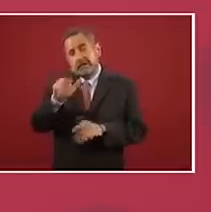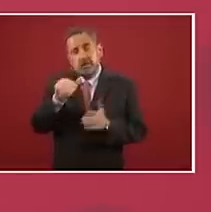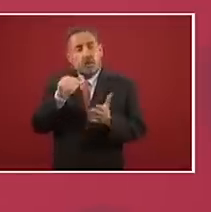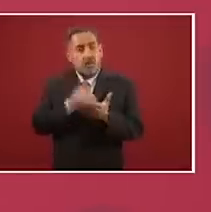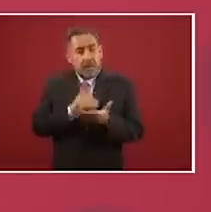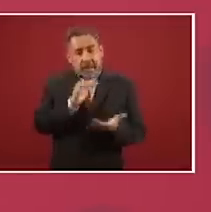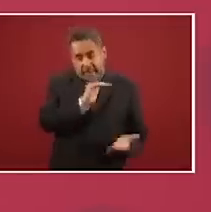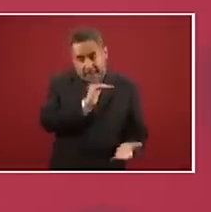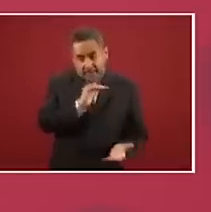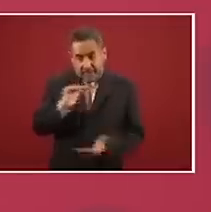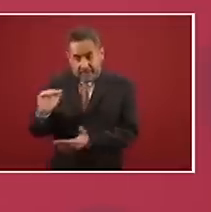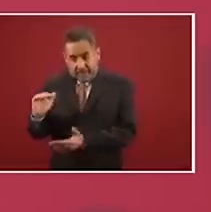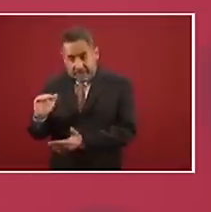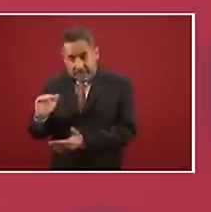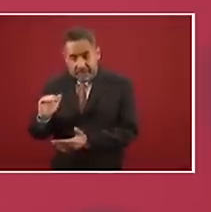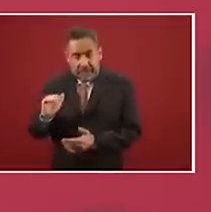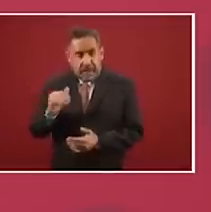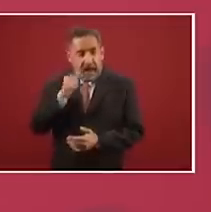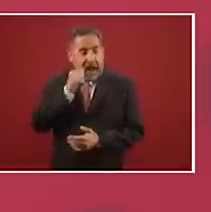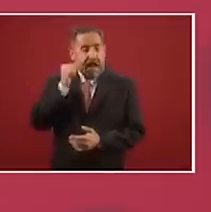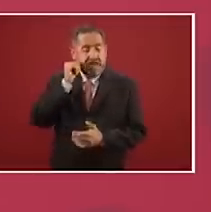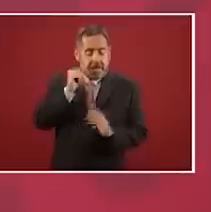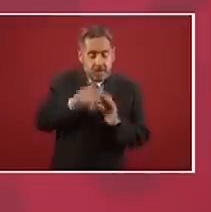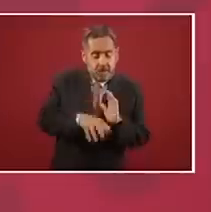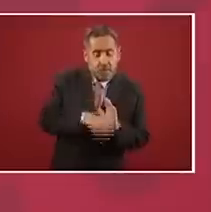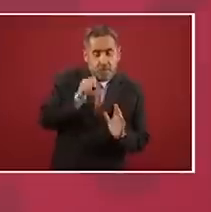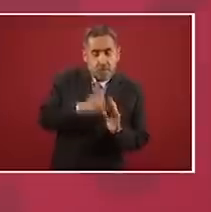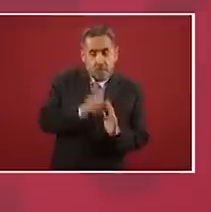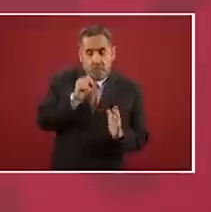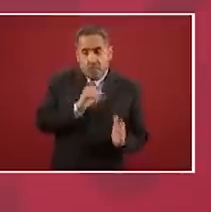1,735,000 barriles que se extrayeron ayer.